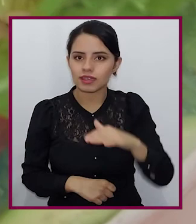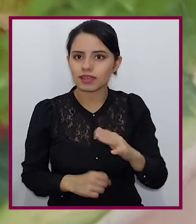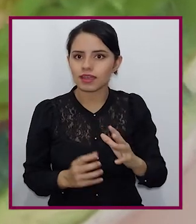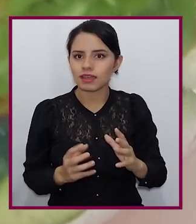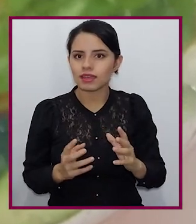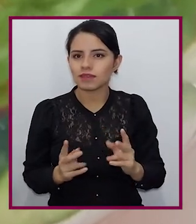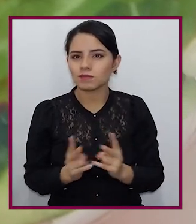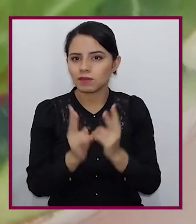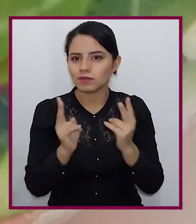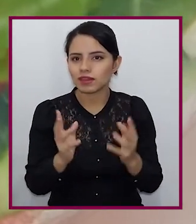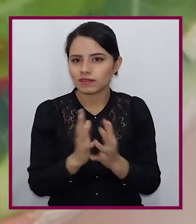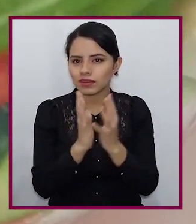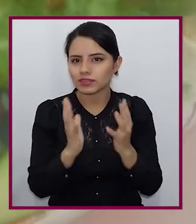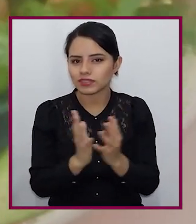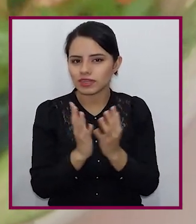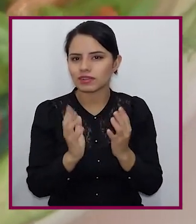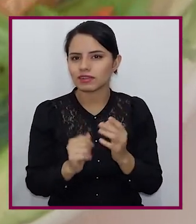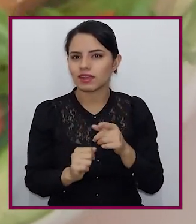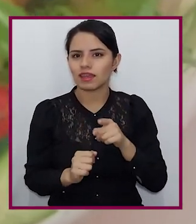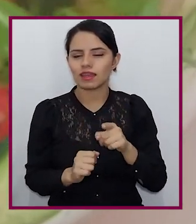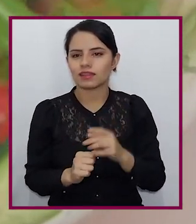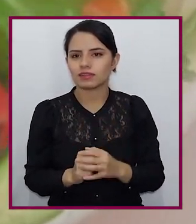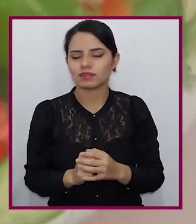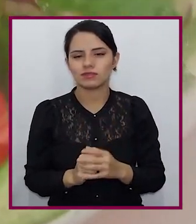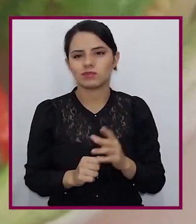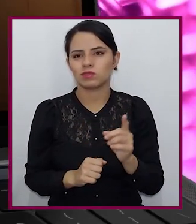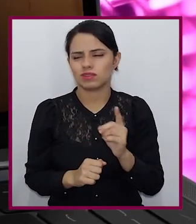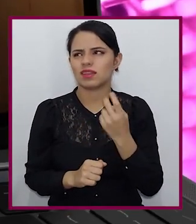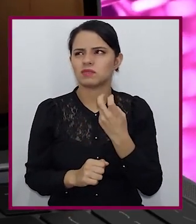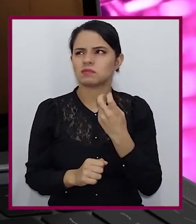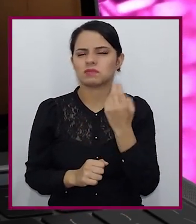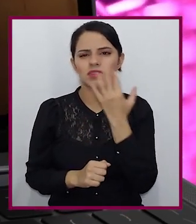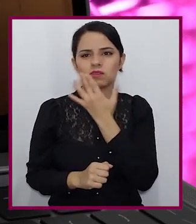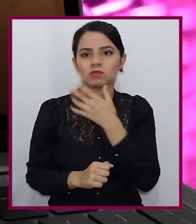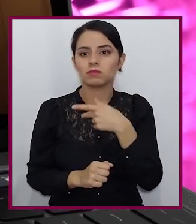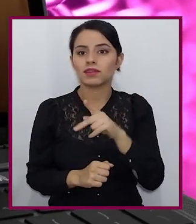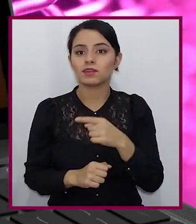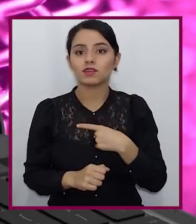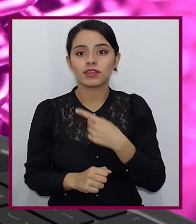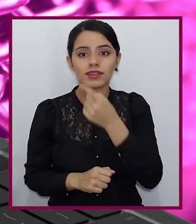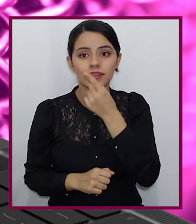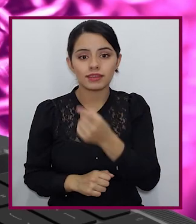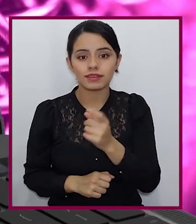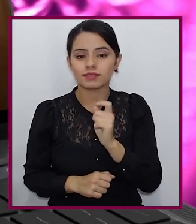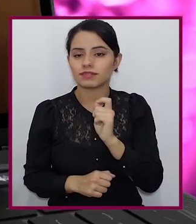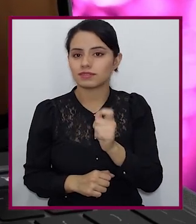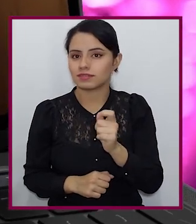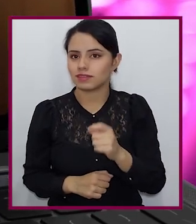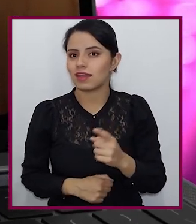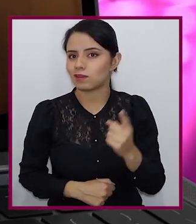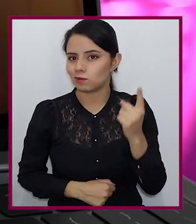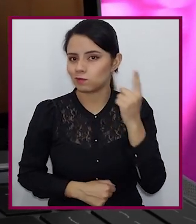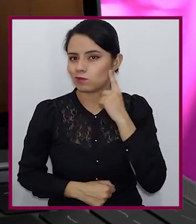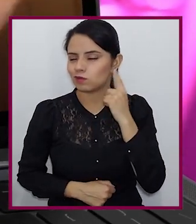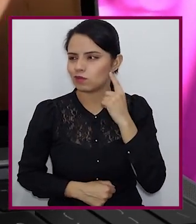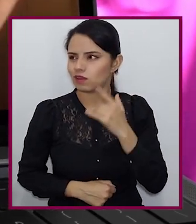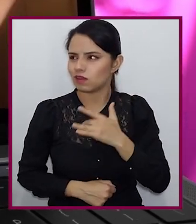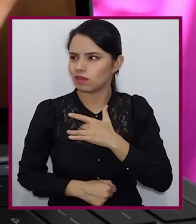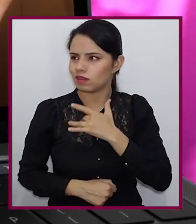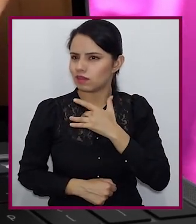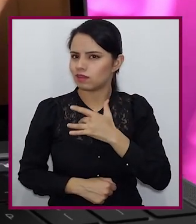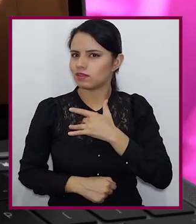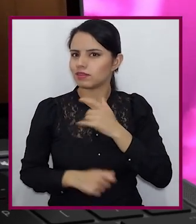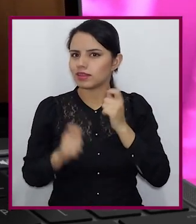sé. Como una ensalada libre de gluten y sin grasas añadidas. Eso suena rico, pero de lo que yo hablo es de una experiencia